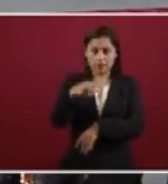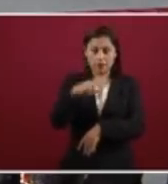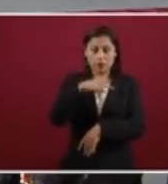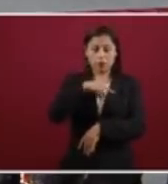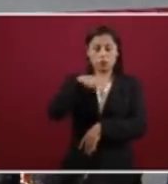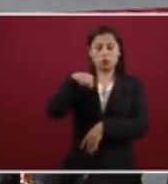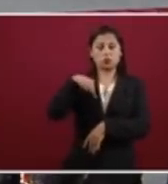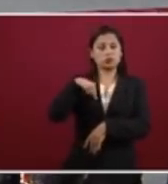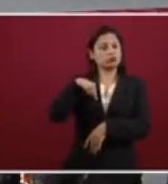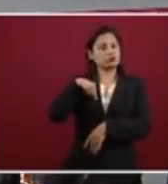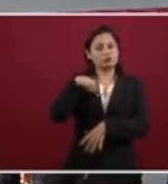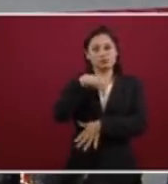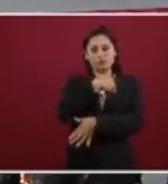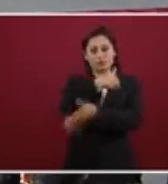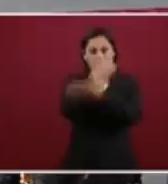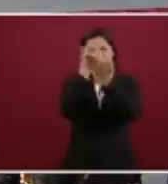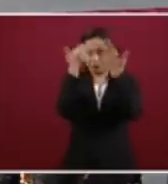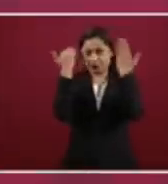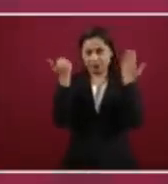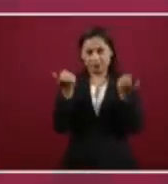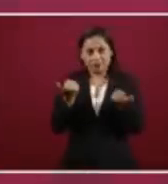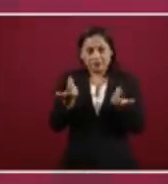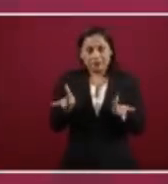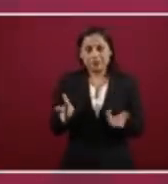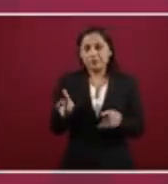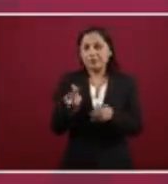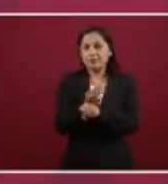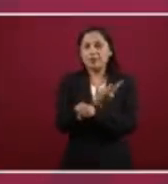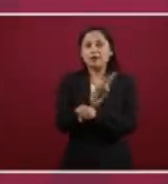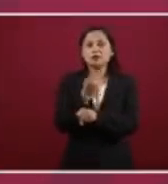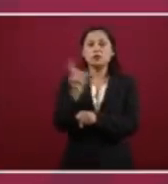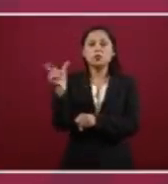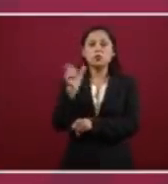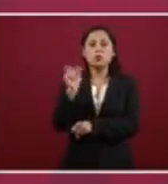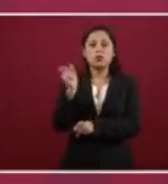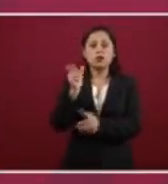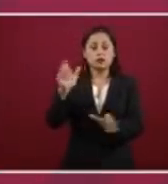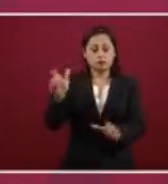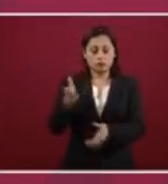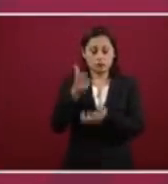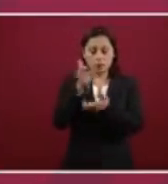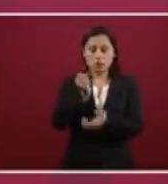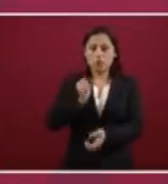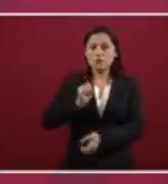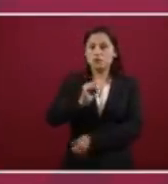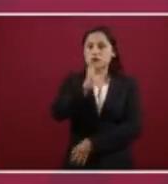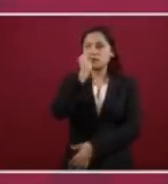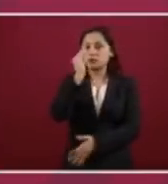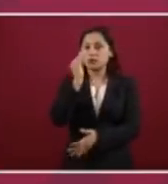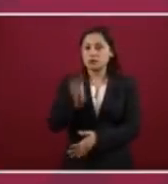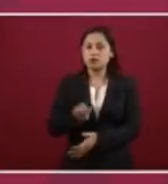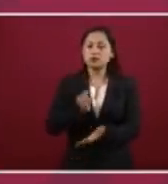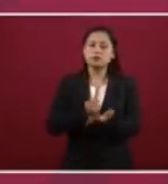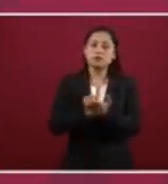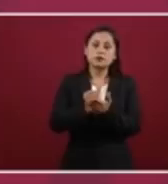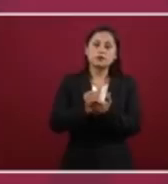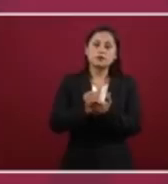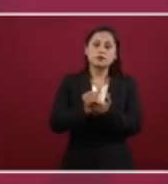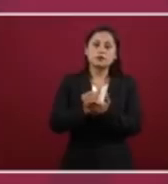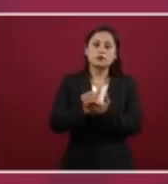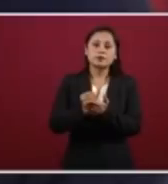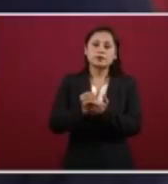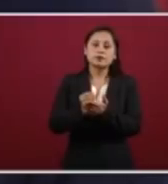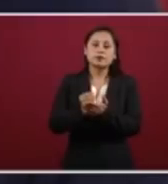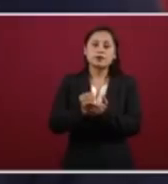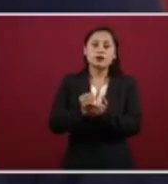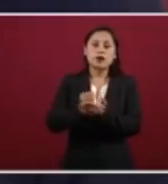no sabemos qué sucedió después de esa autorización de recursos ya en la última parte del periodo de Miguel